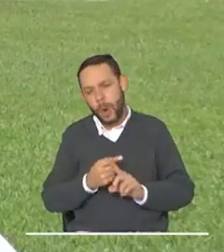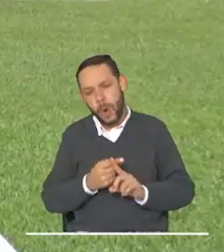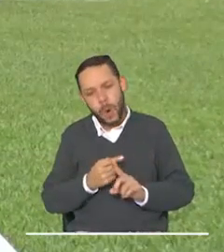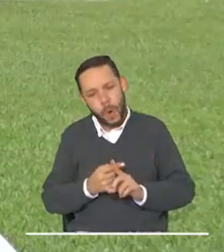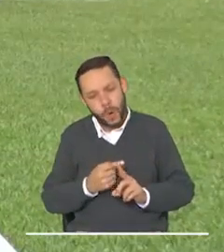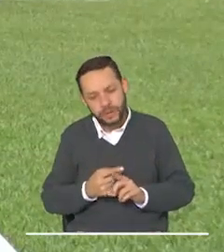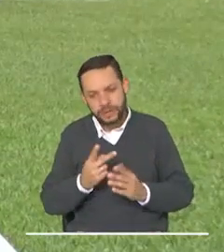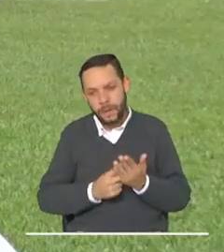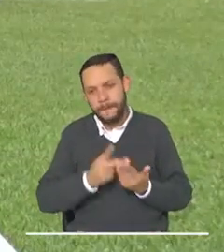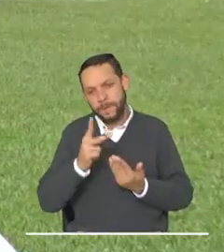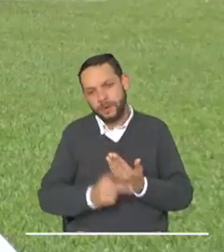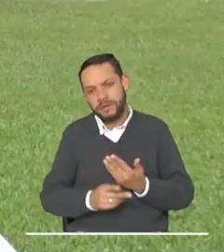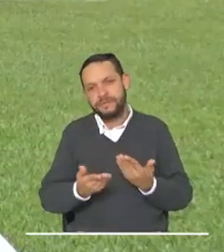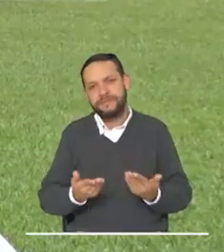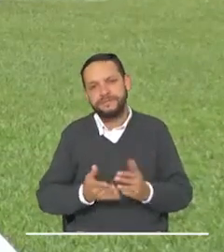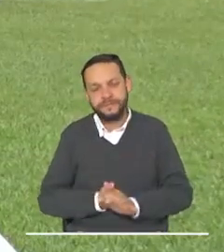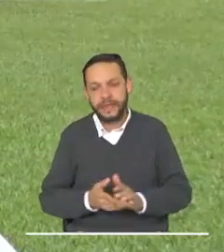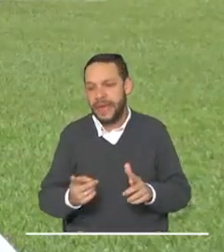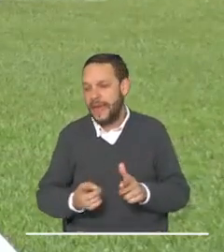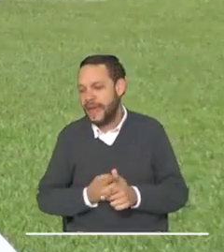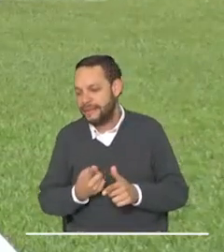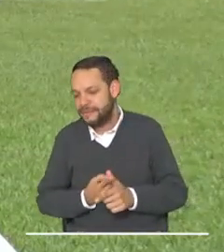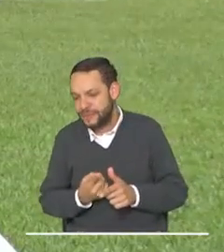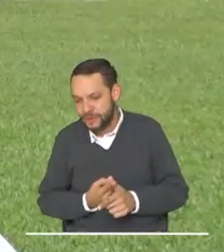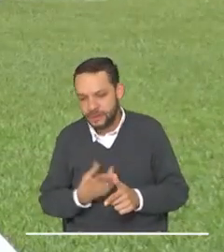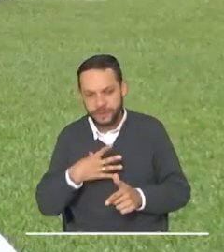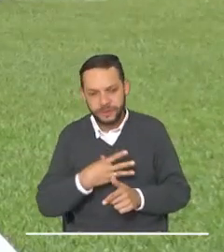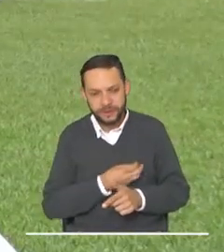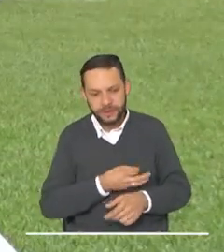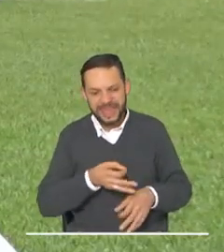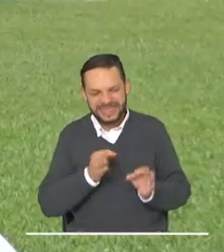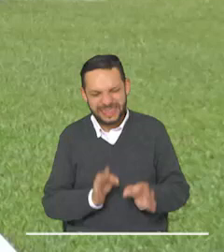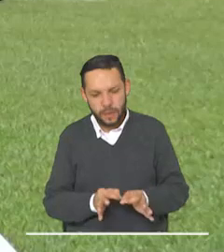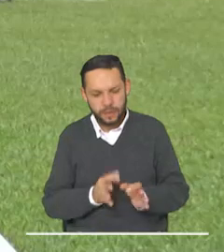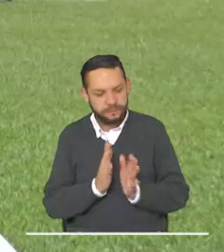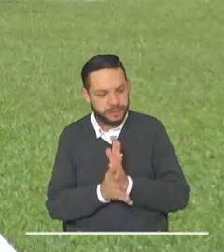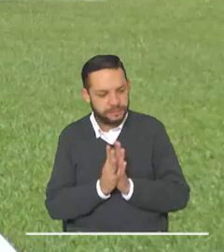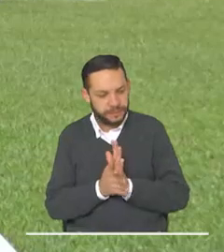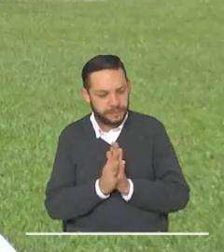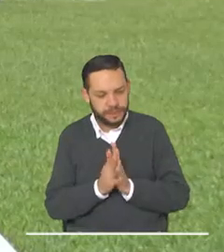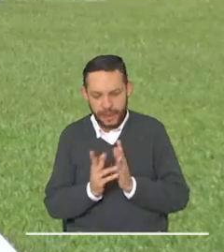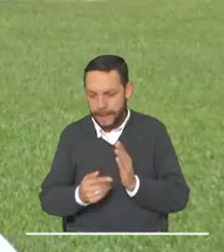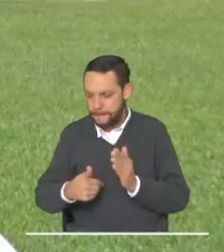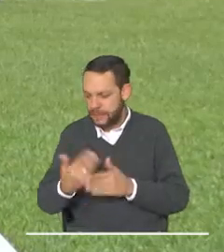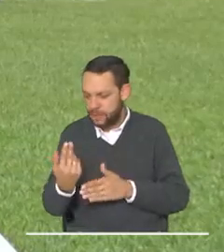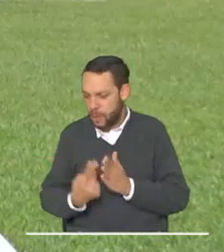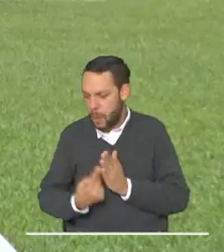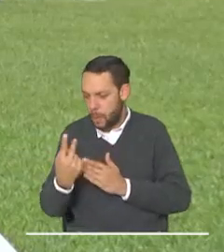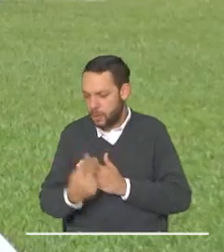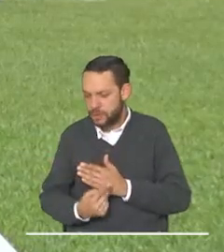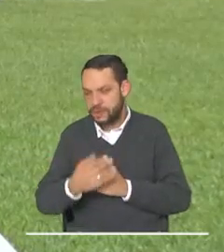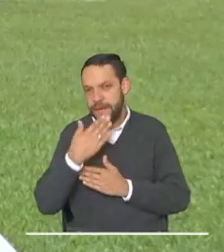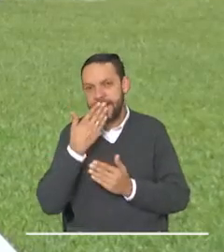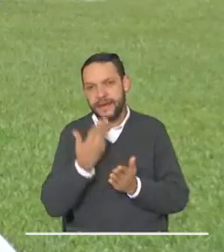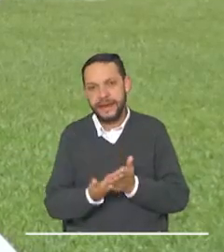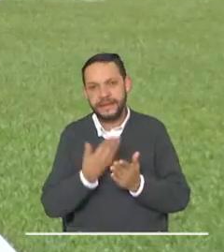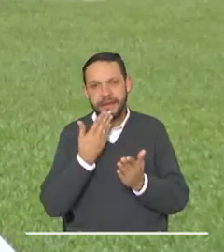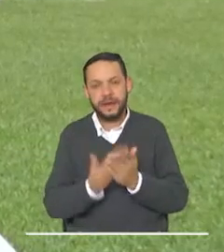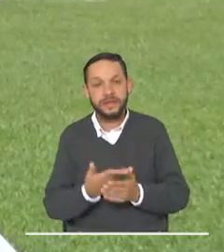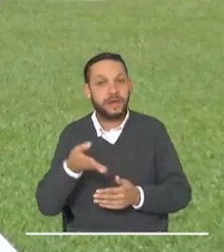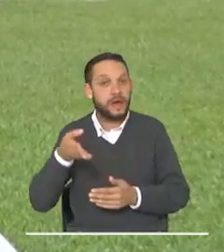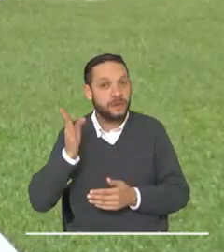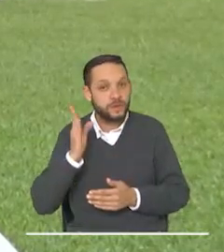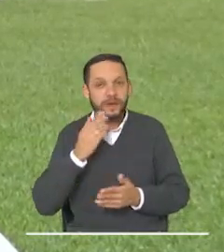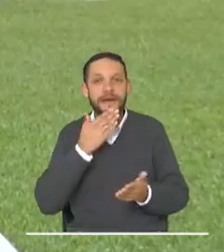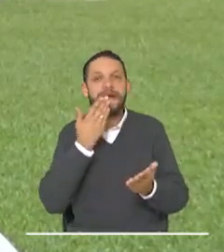Entonces si algo me me queda decir para iniciar Este programa es es gracias gracias al universo a la vida